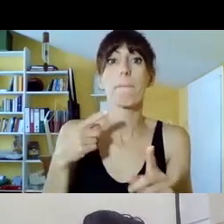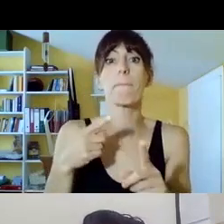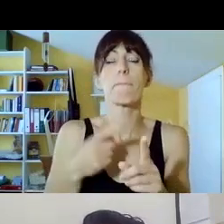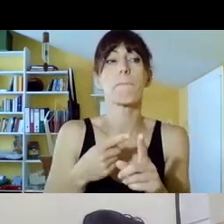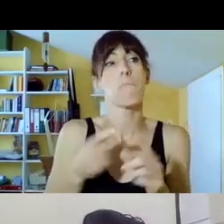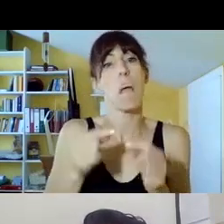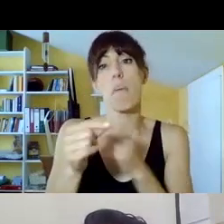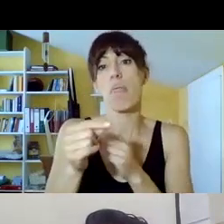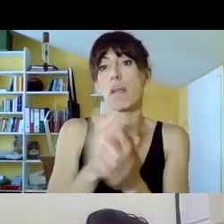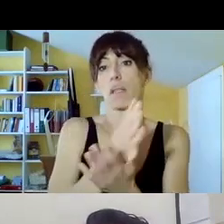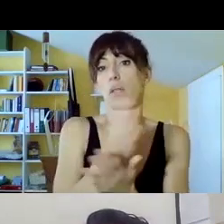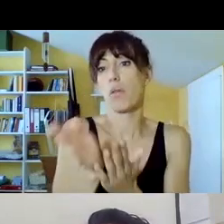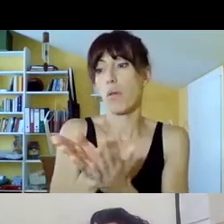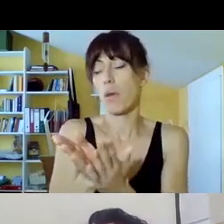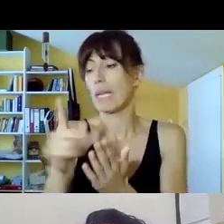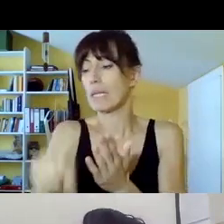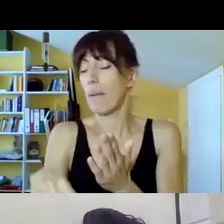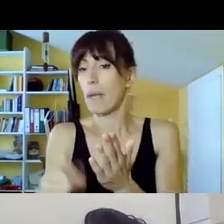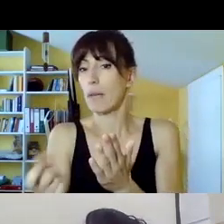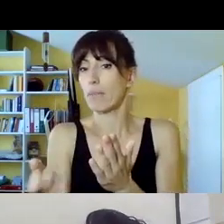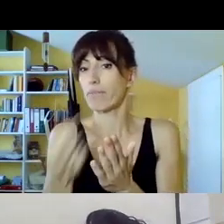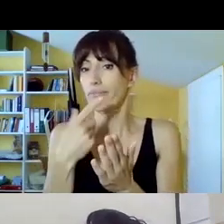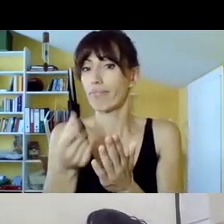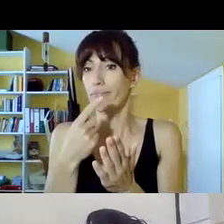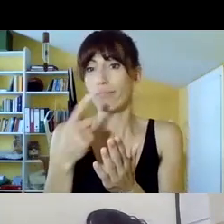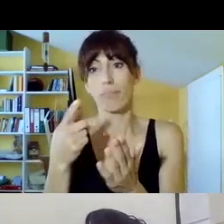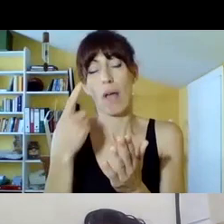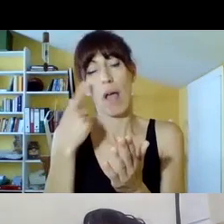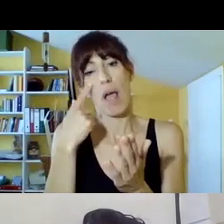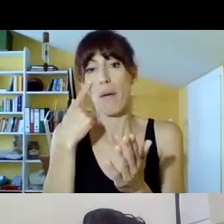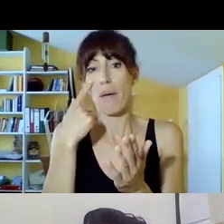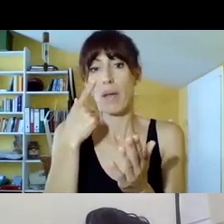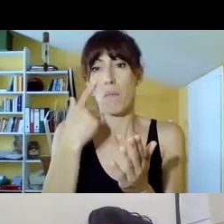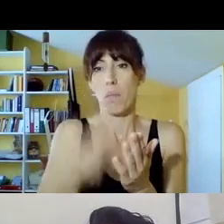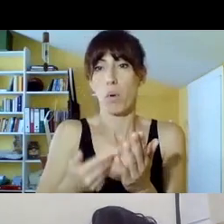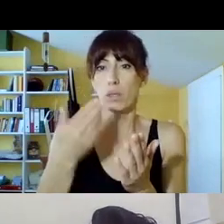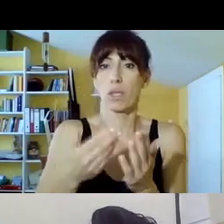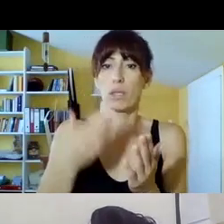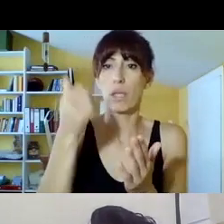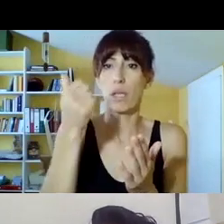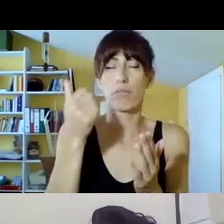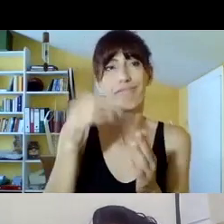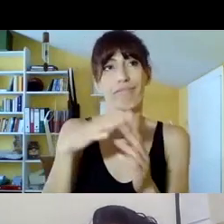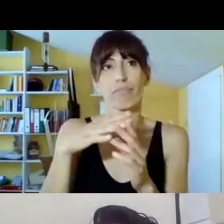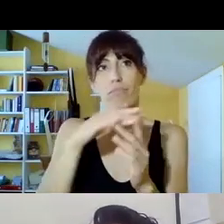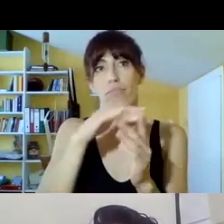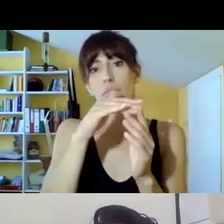y si la medicalización juega algún papel en las desigualdades de género en la salud mental.